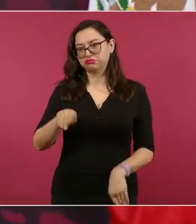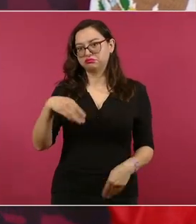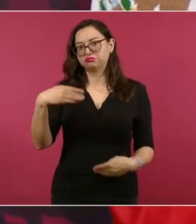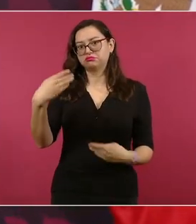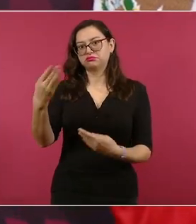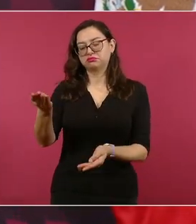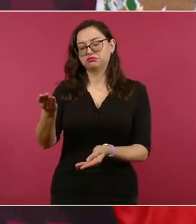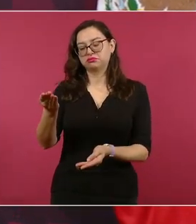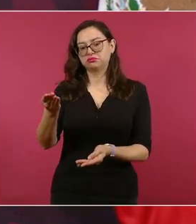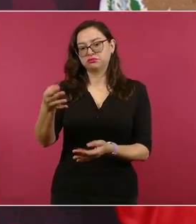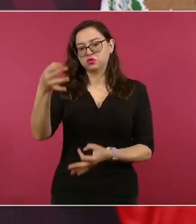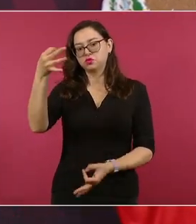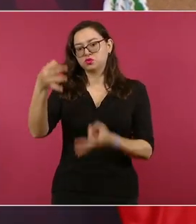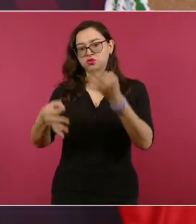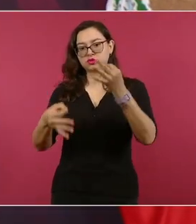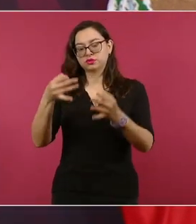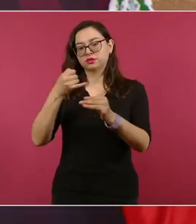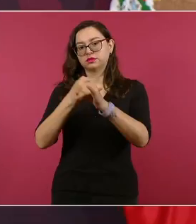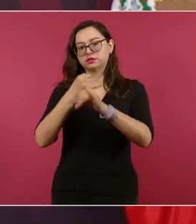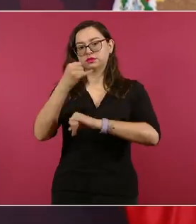y